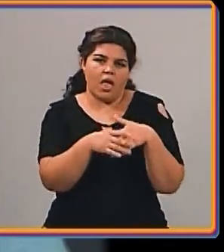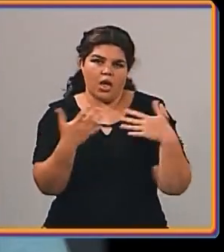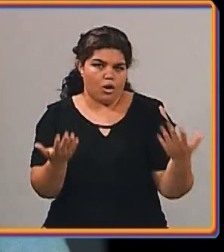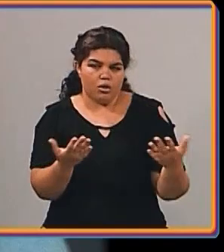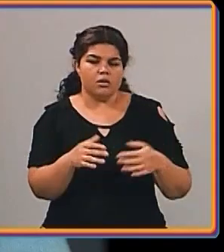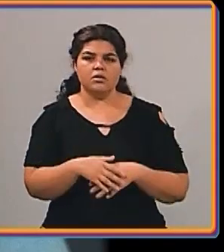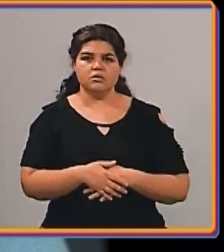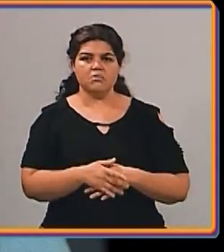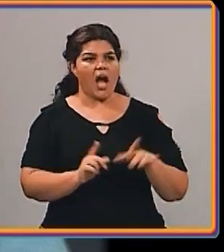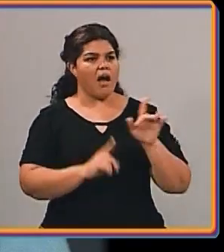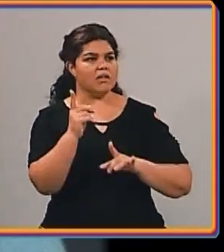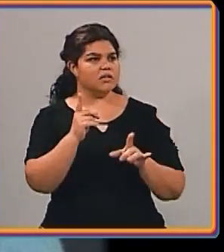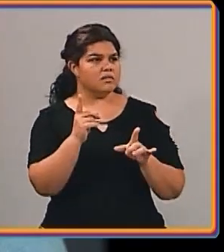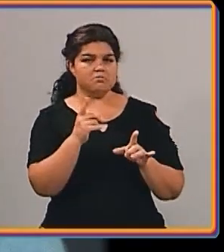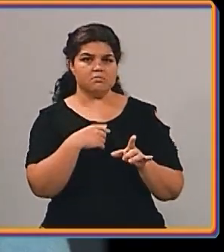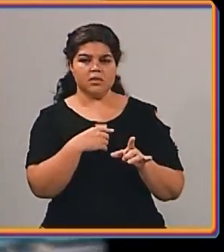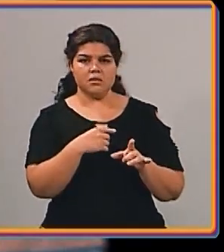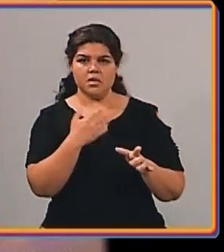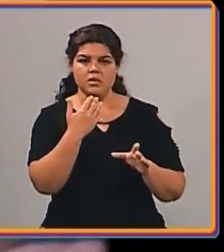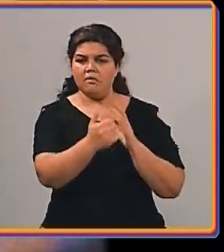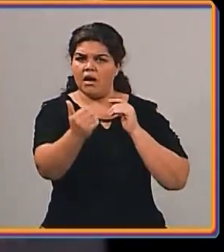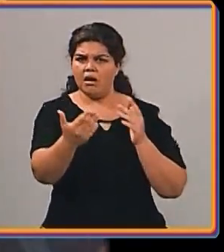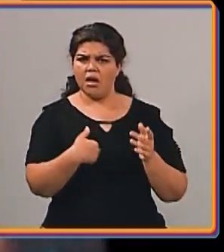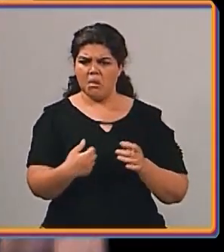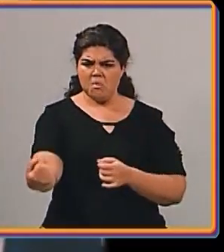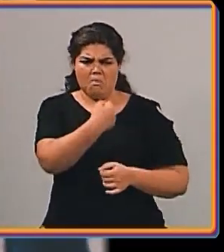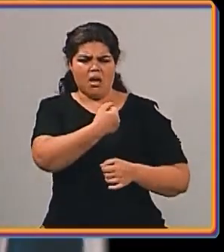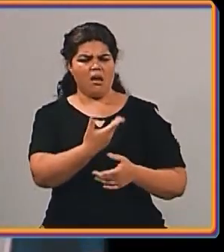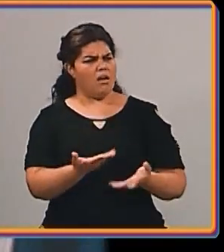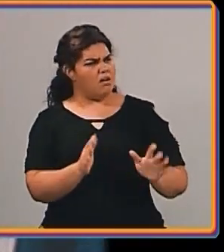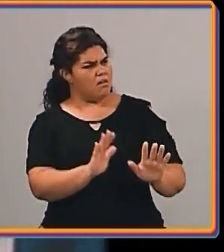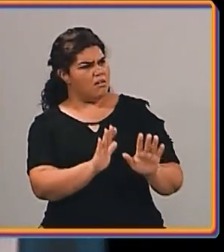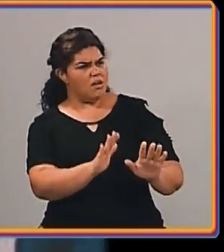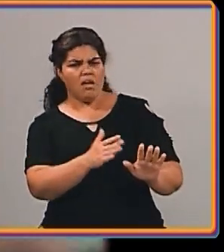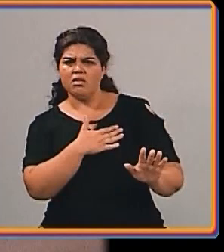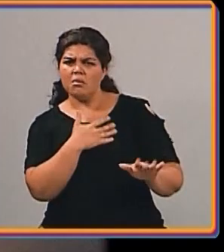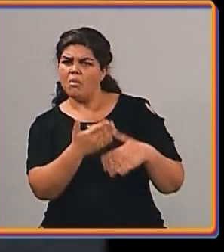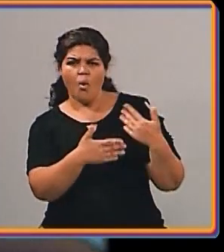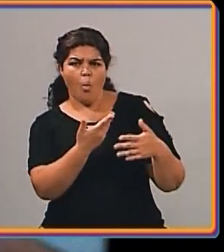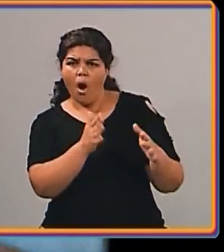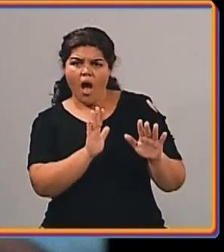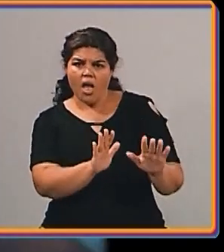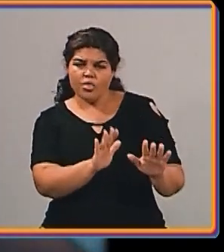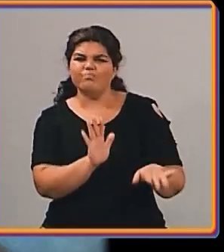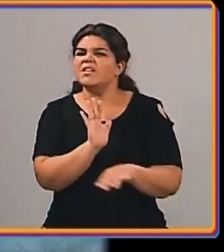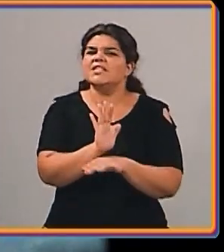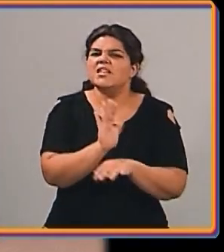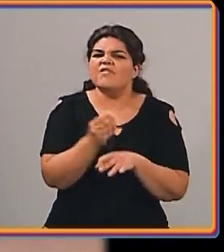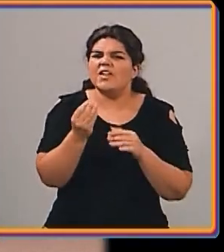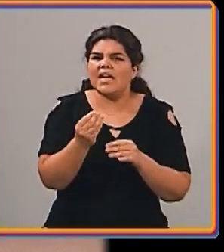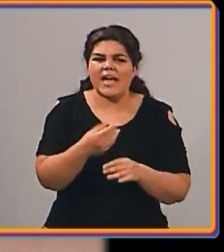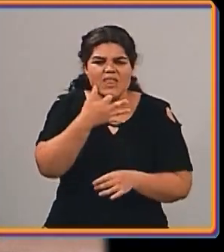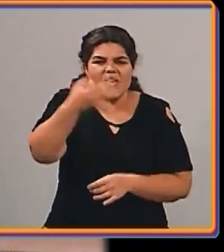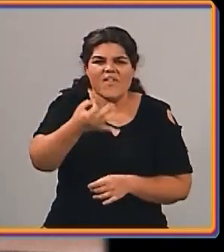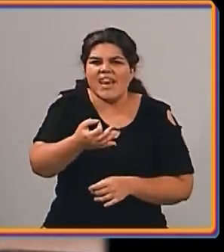se sale del juego, te pega en serio, además vos le decís, pero si estamos jugando. Significa, estamos en otro lugar que no es el